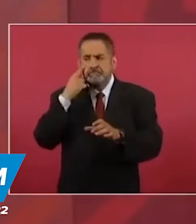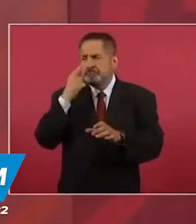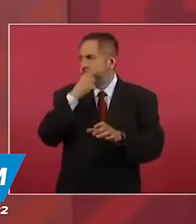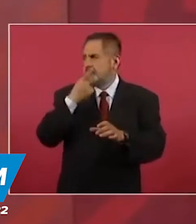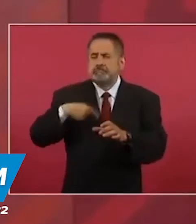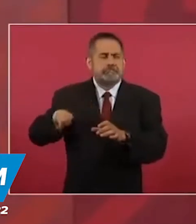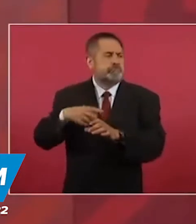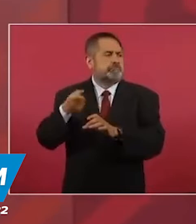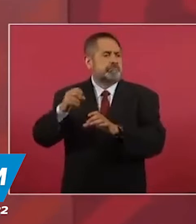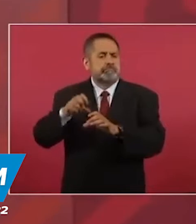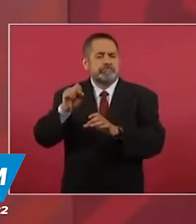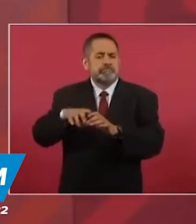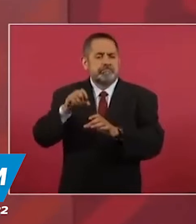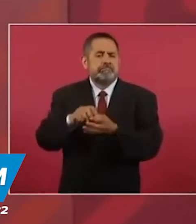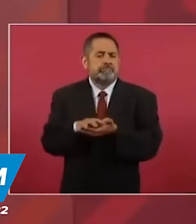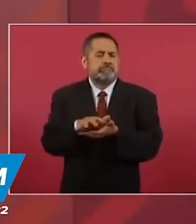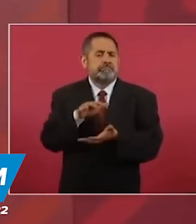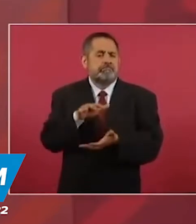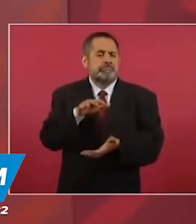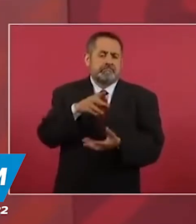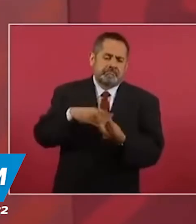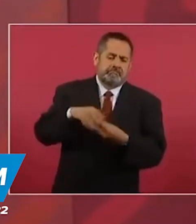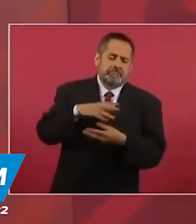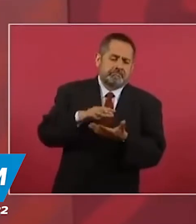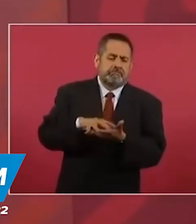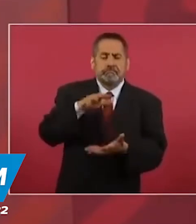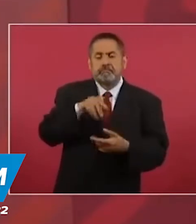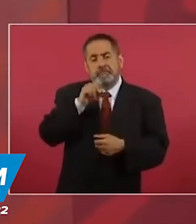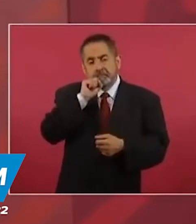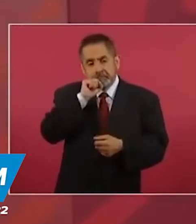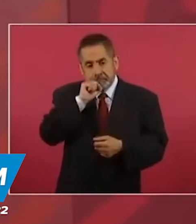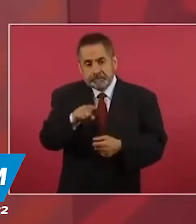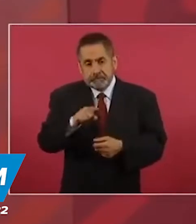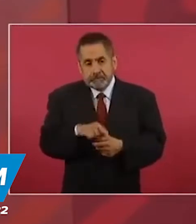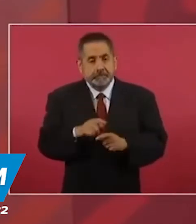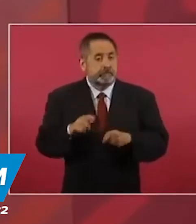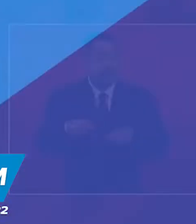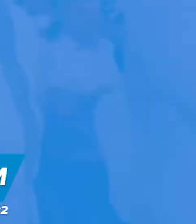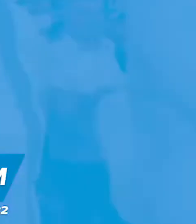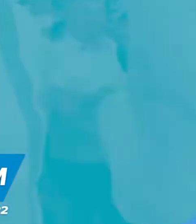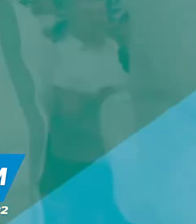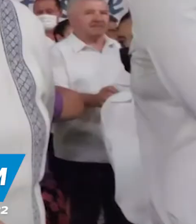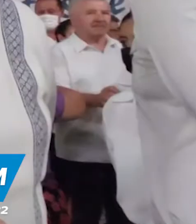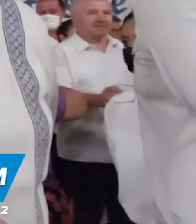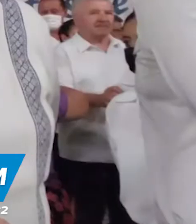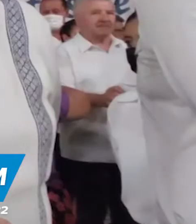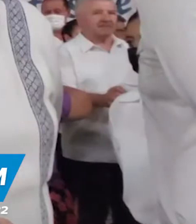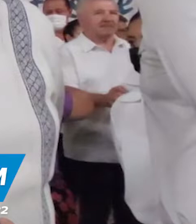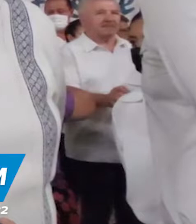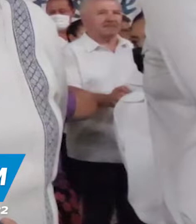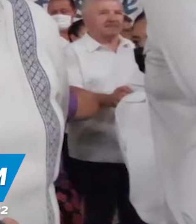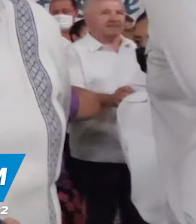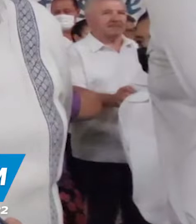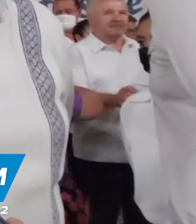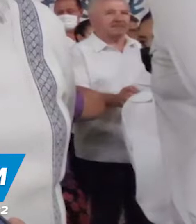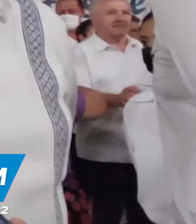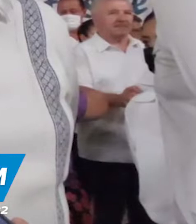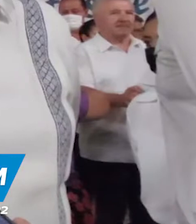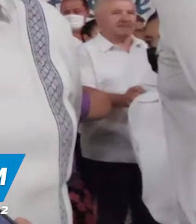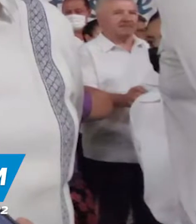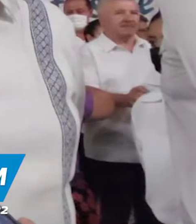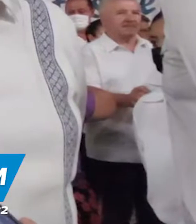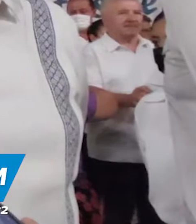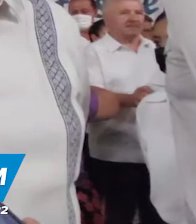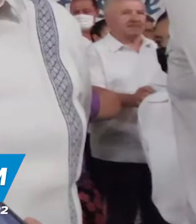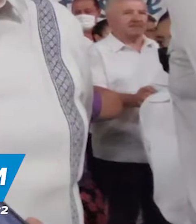y al mismo tiempo va a entregar créditos. La titular de la Secretaría de Bienestar a